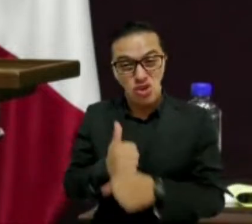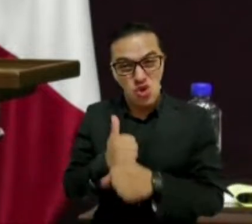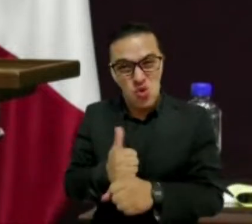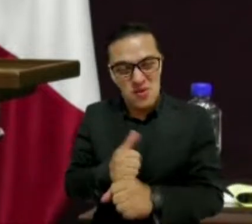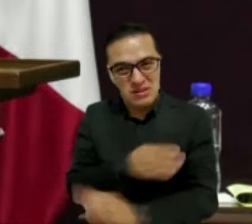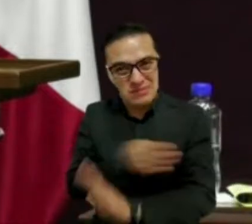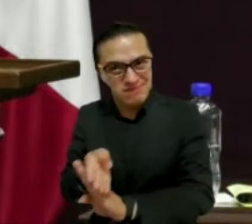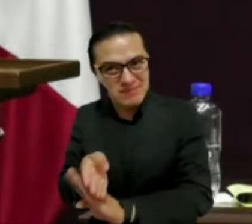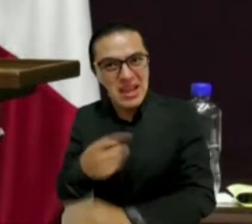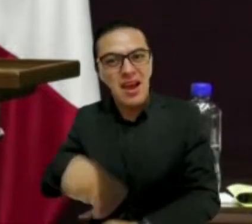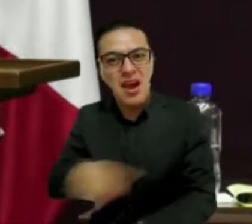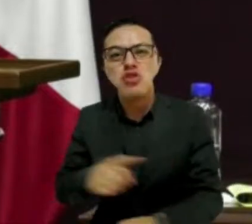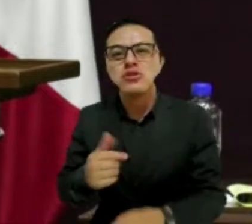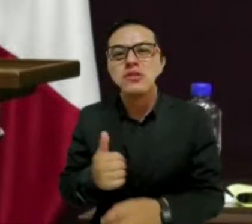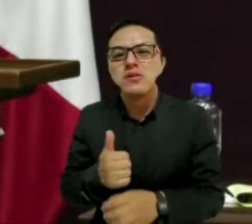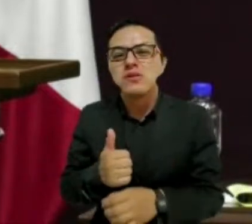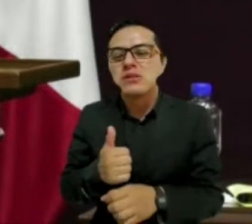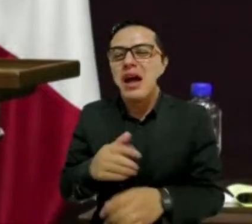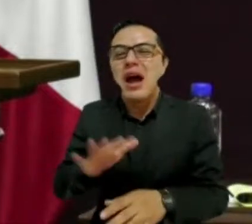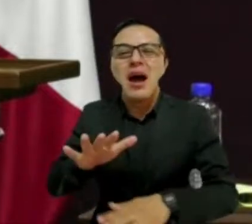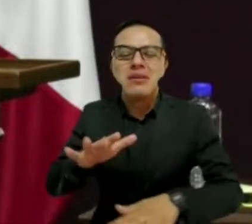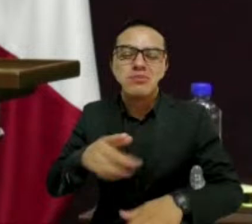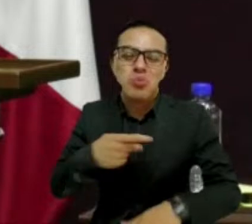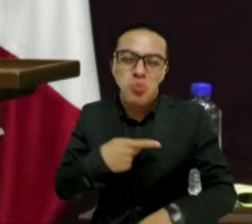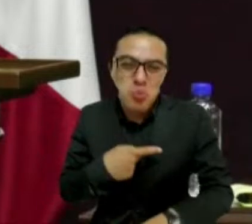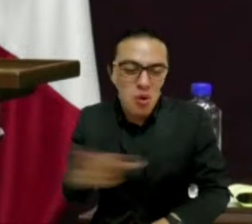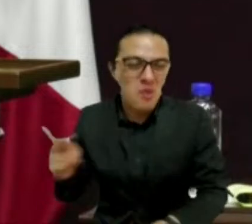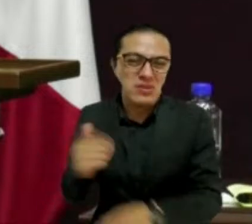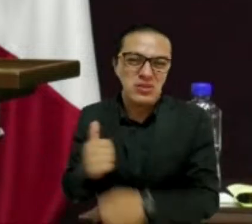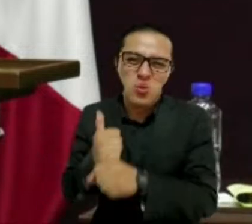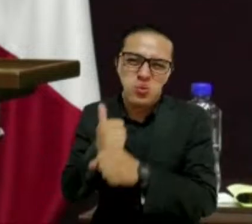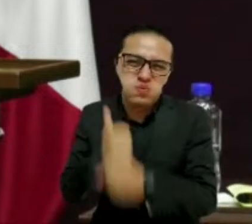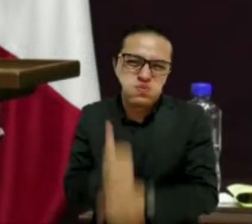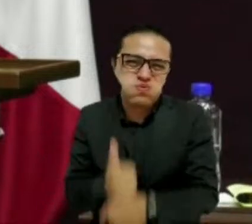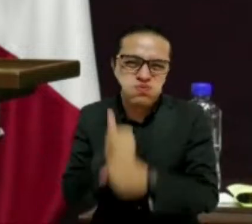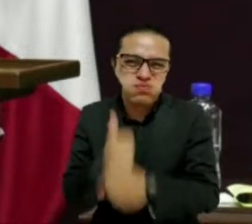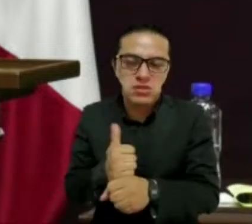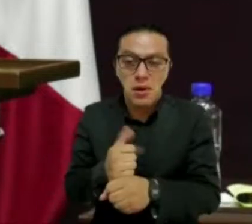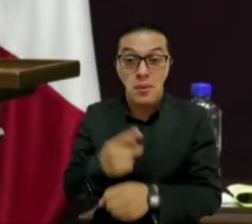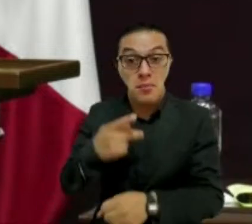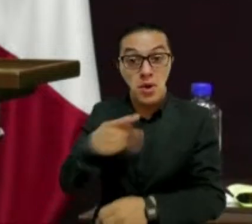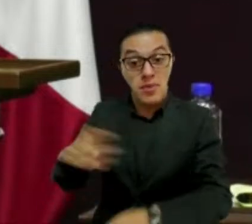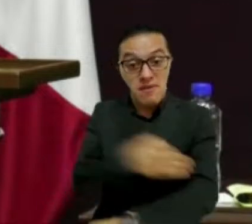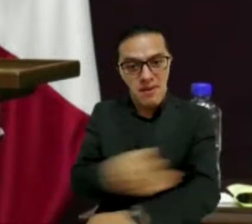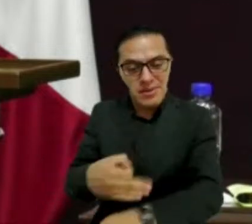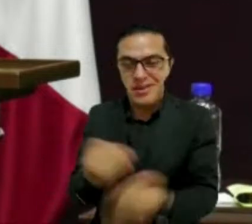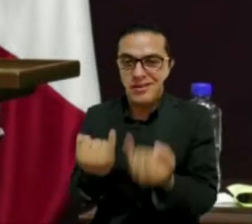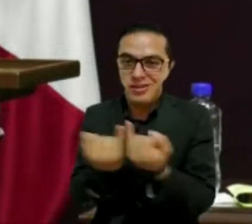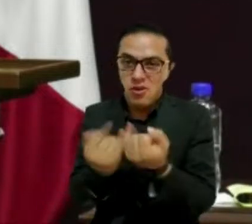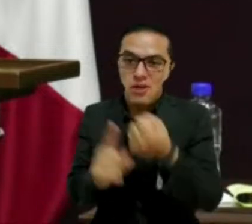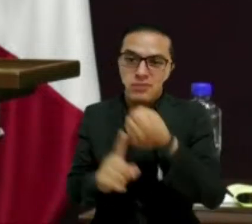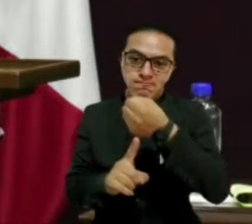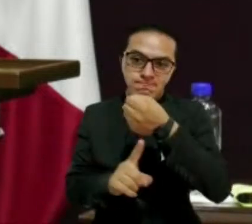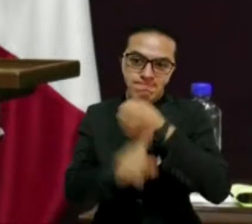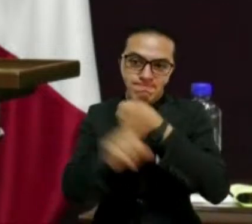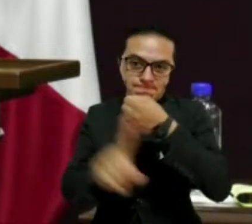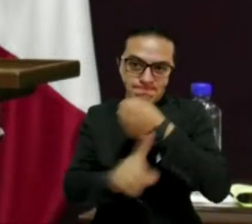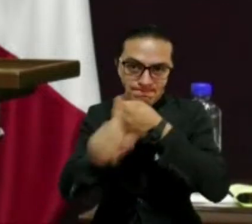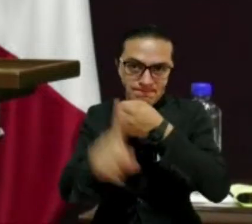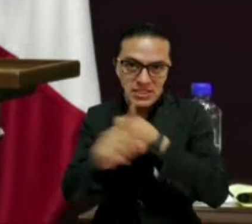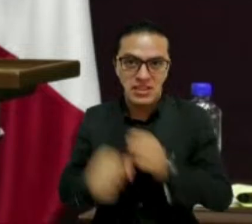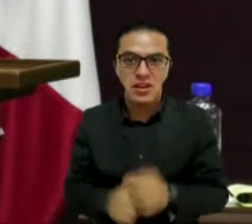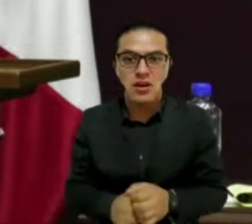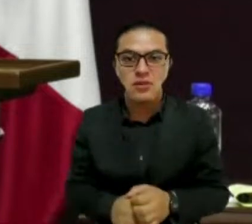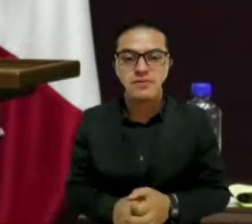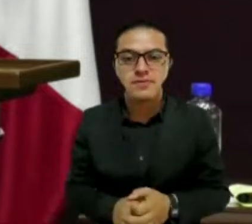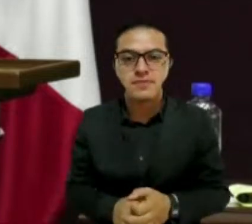enfrentan desafíos adicionales y sus familias también pueden resultar afectadas. Aquí hay algunas formas en las que la reparación